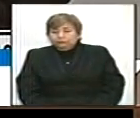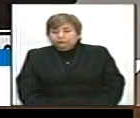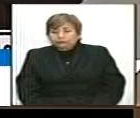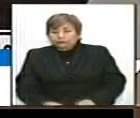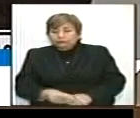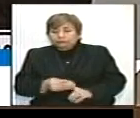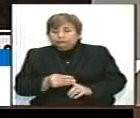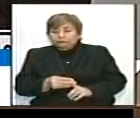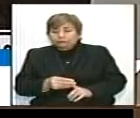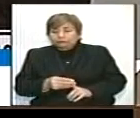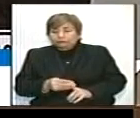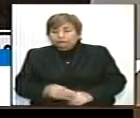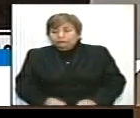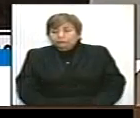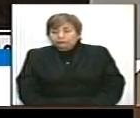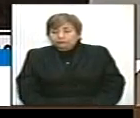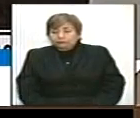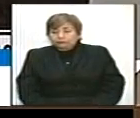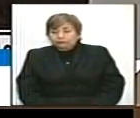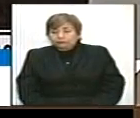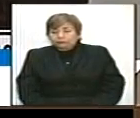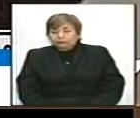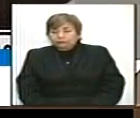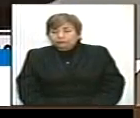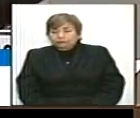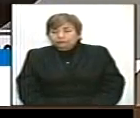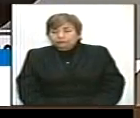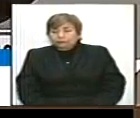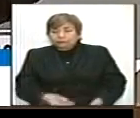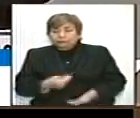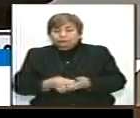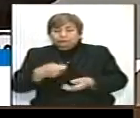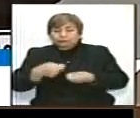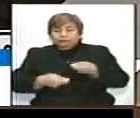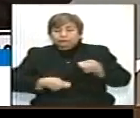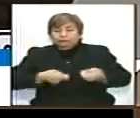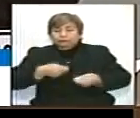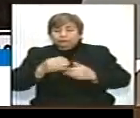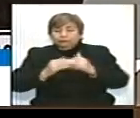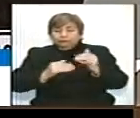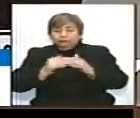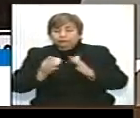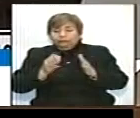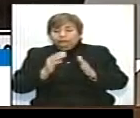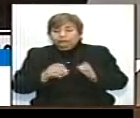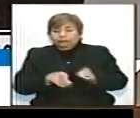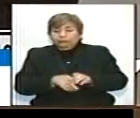especialista del área, por favor, para de inversiones, de infraestructura, también al señor José